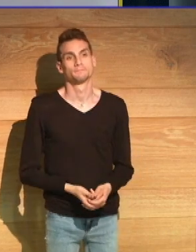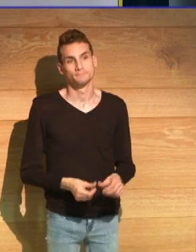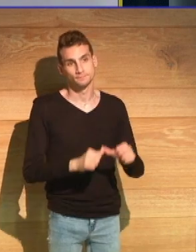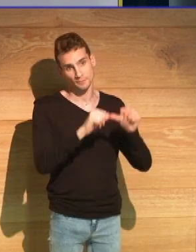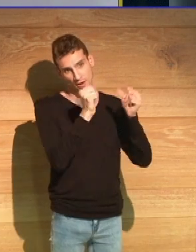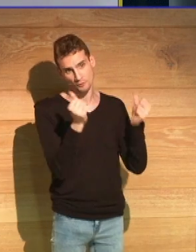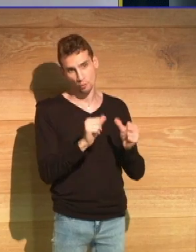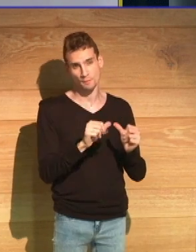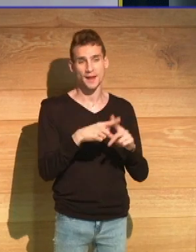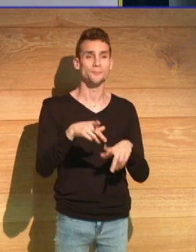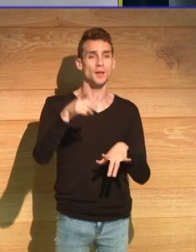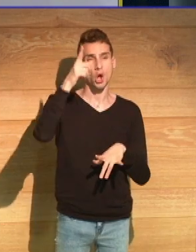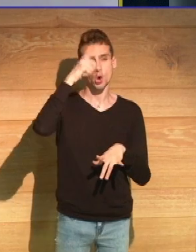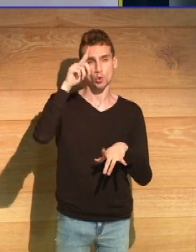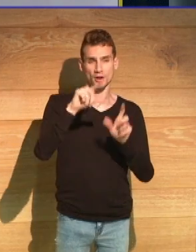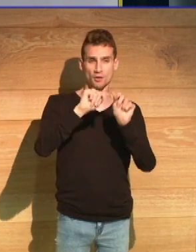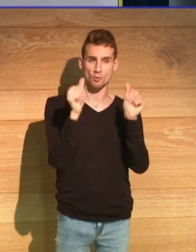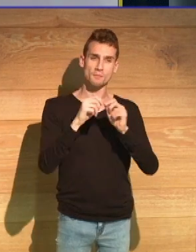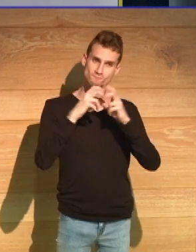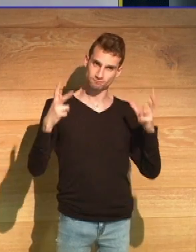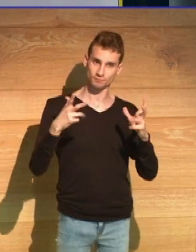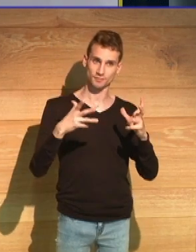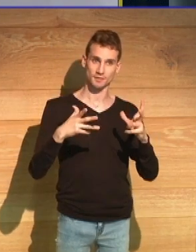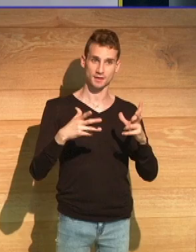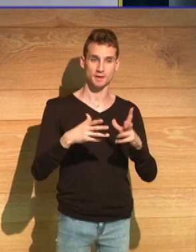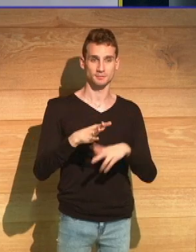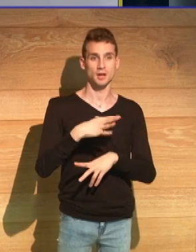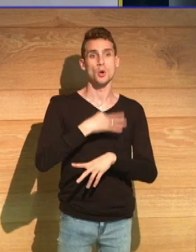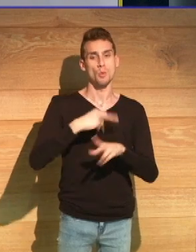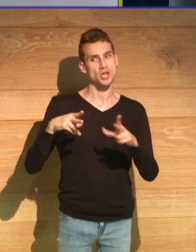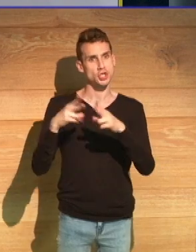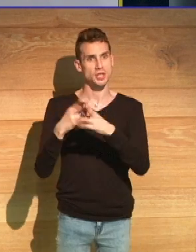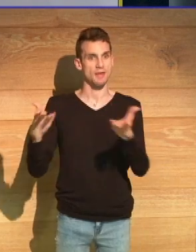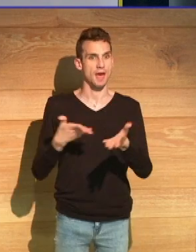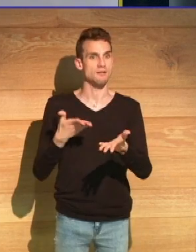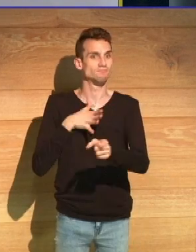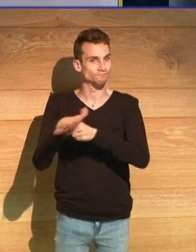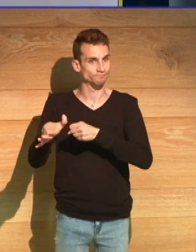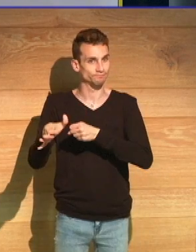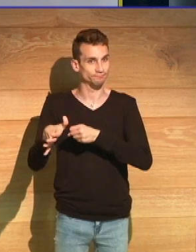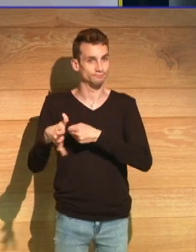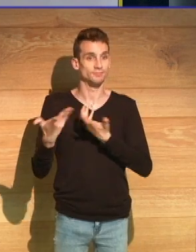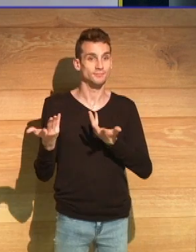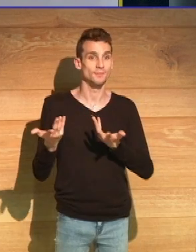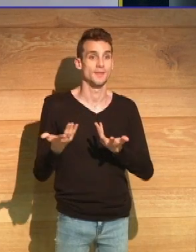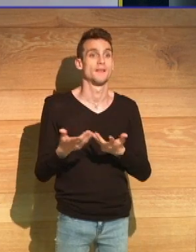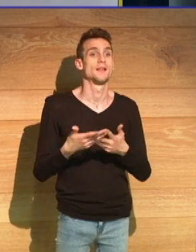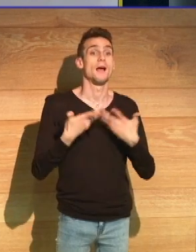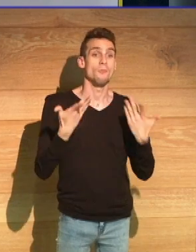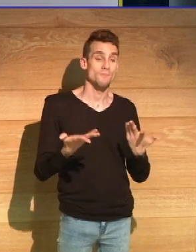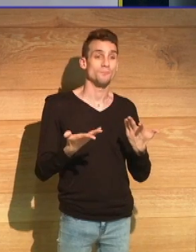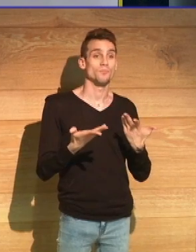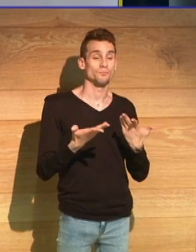la cultura a lo grande tiene el poder de llegar a una sociedad amplia. Entonces, finalmente, aunque exista ese